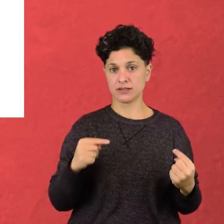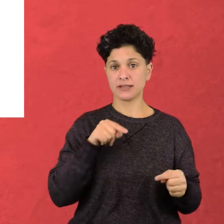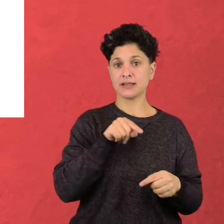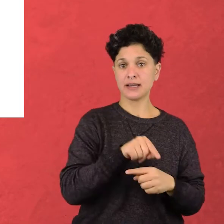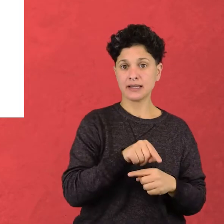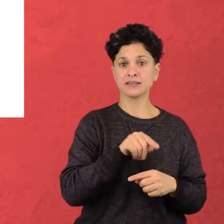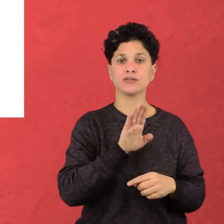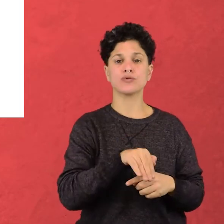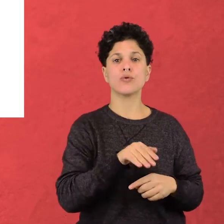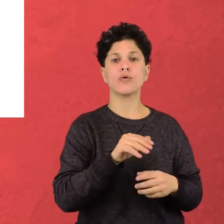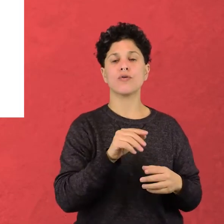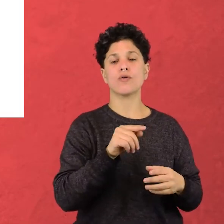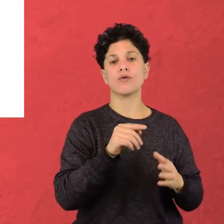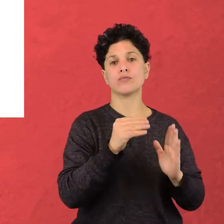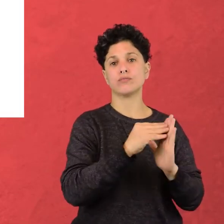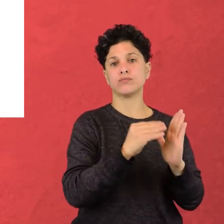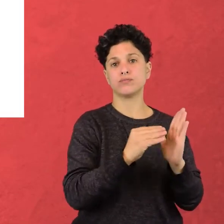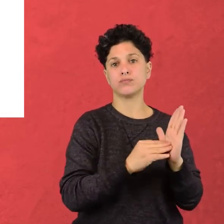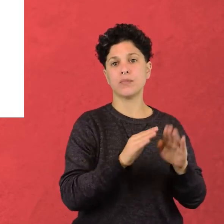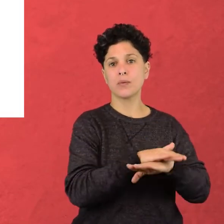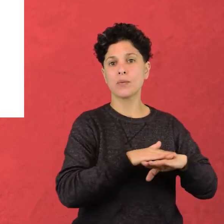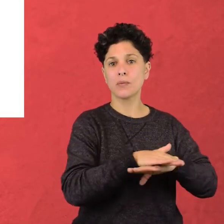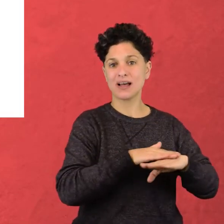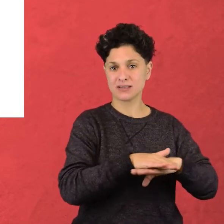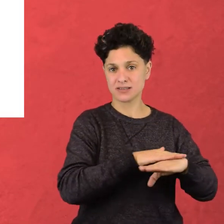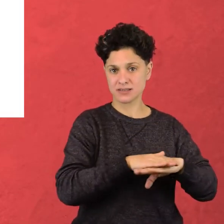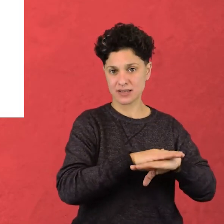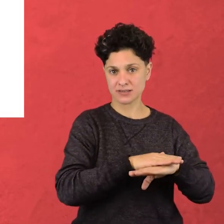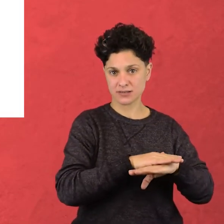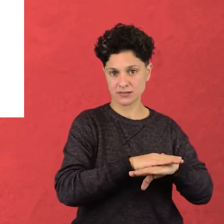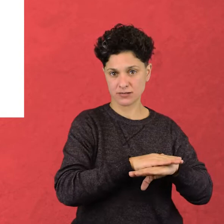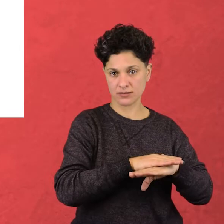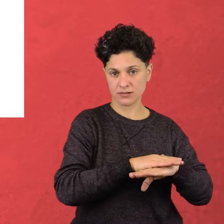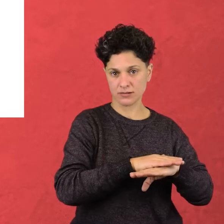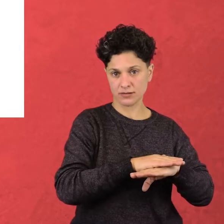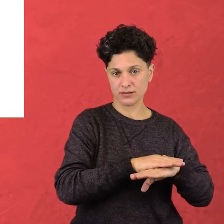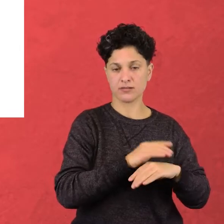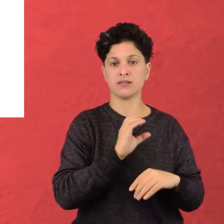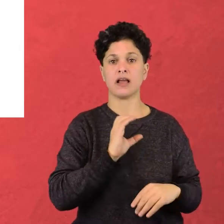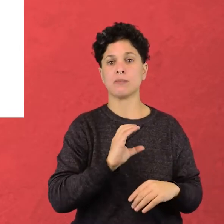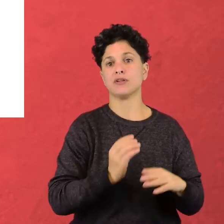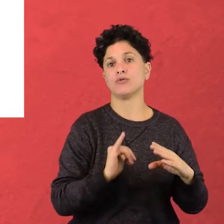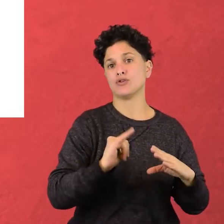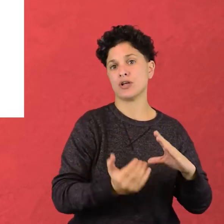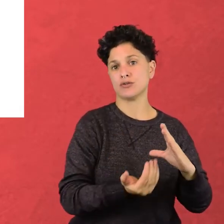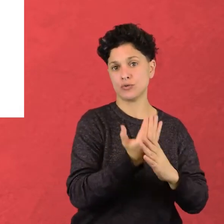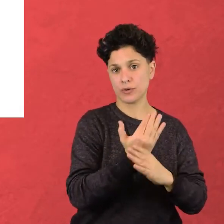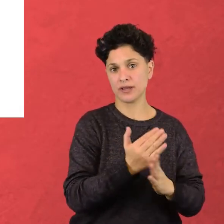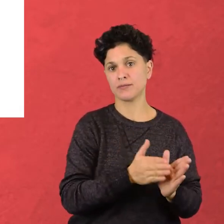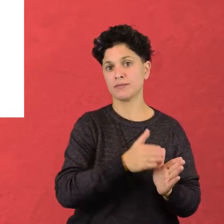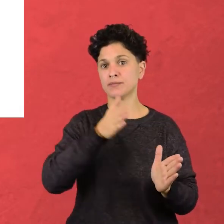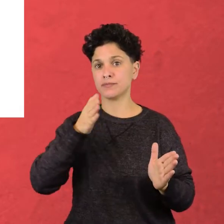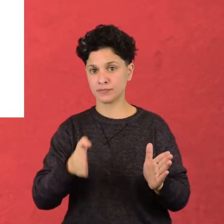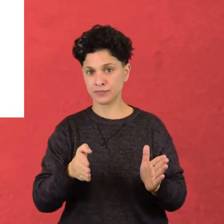dos materiales fuentes. La fundamentación de la metafísica de las costumbres, que ya le subí el capítulo 1, y va a ser solo